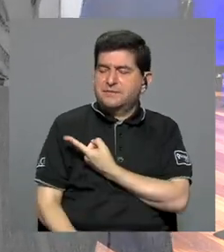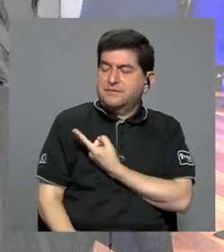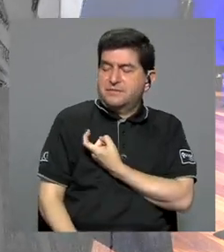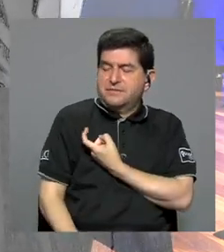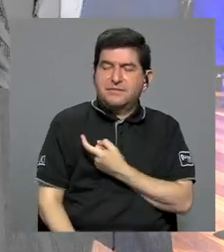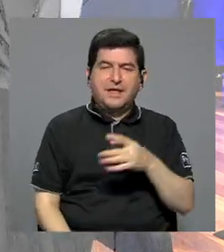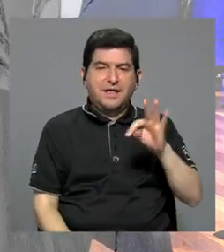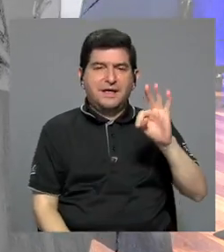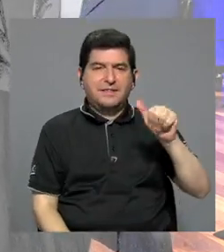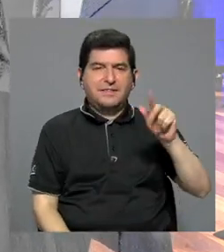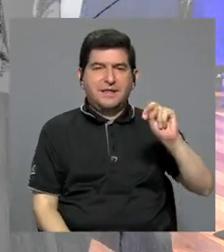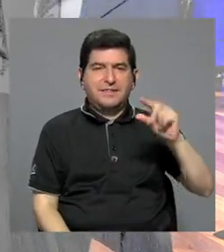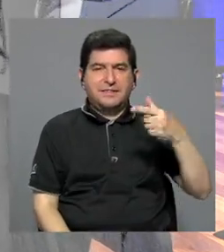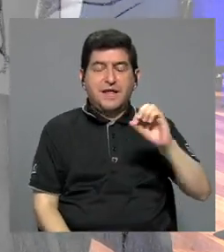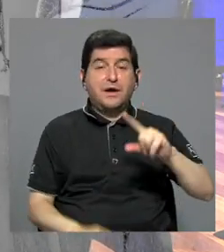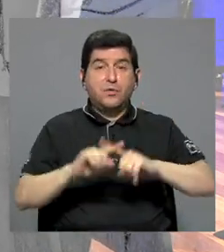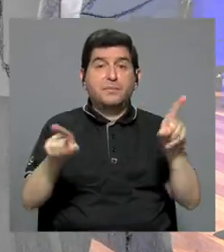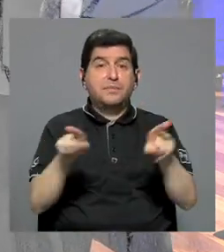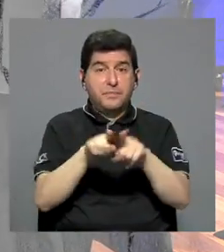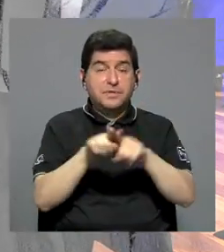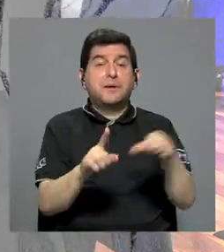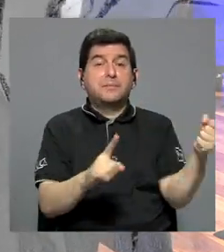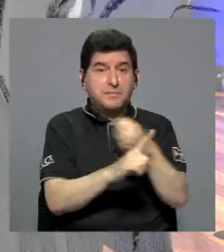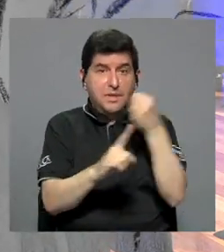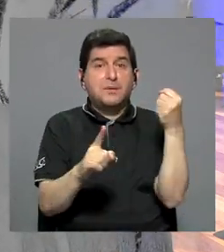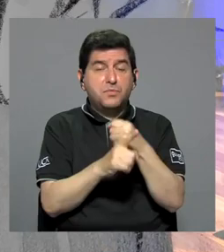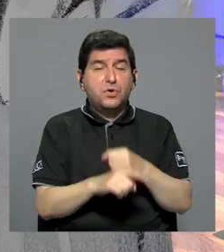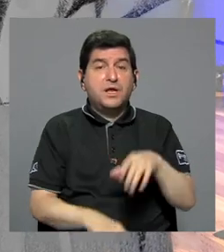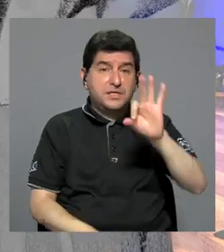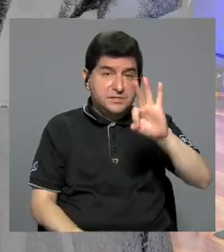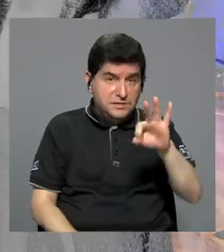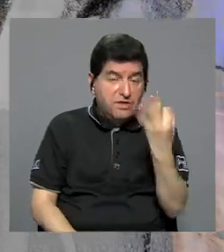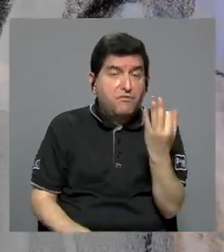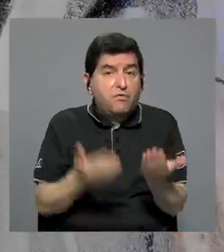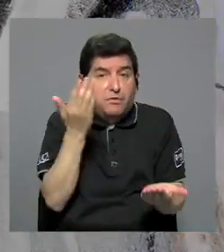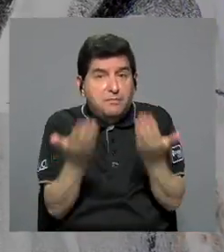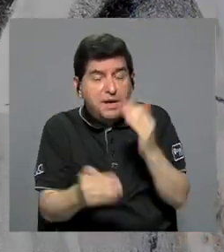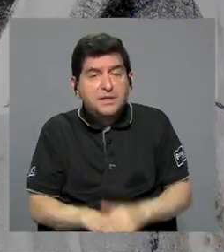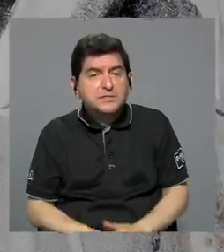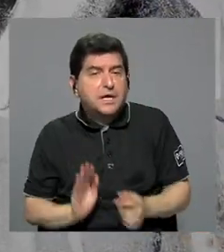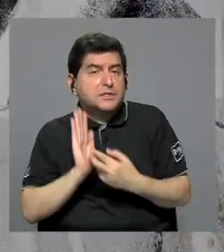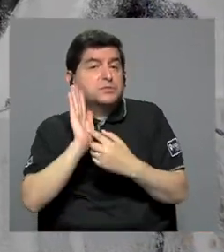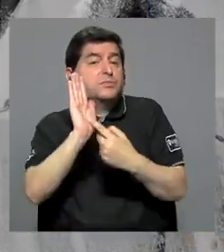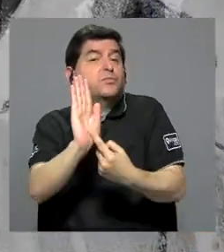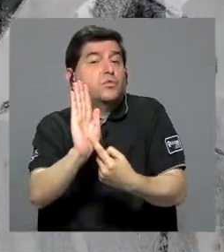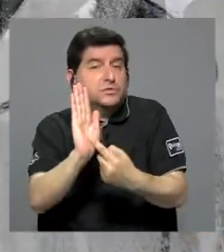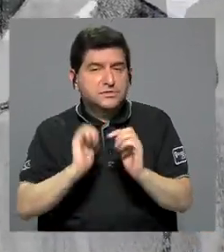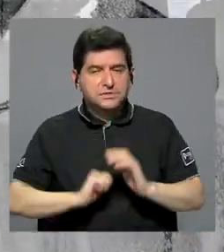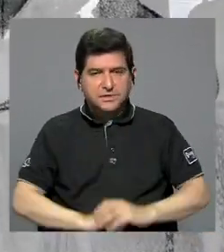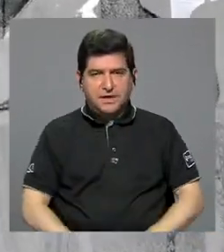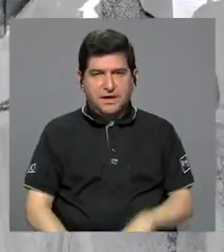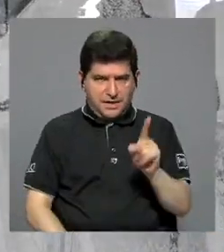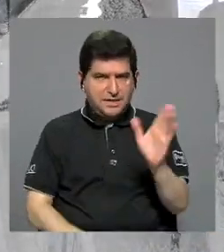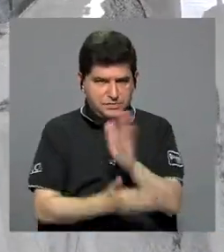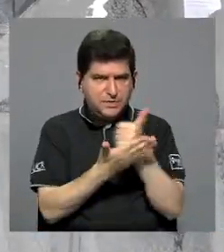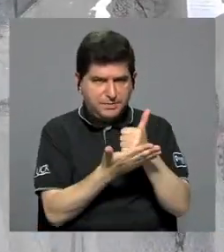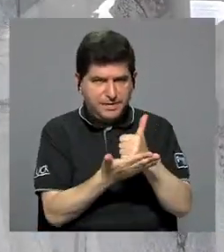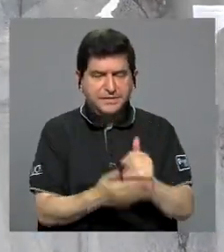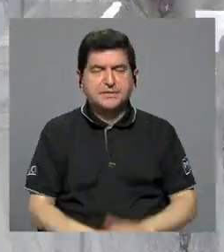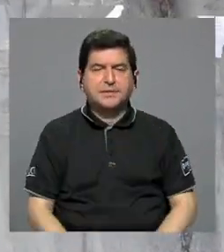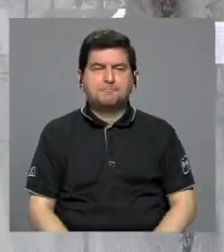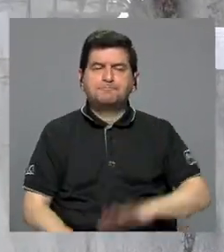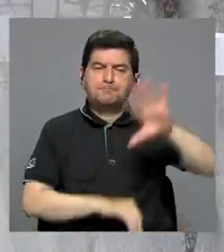del tango, pero también la violencia que puede también, de alguna manera, dibujarnos y mostrarnos. Eso por un